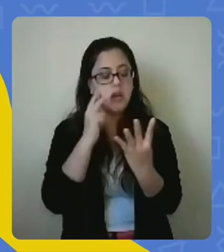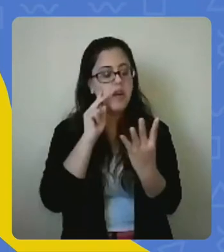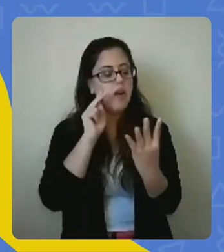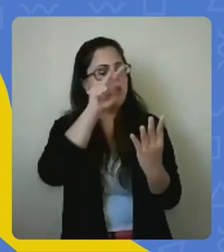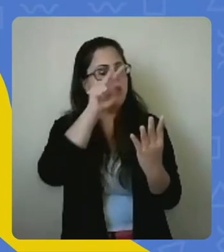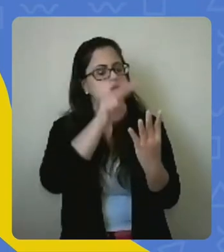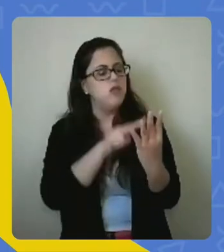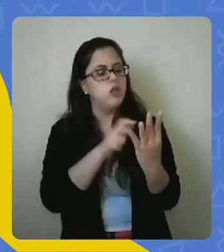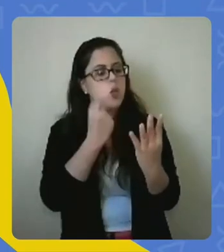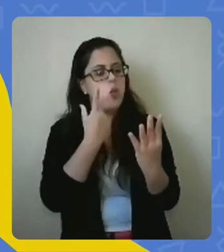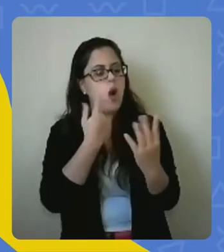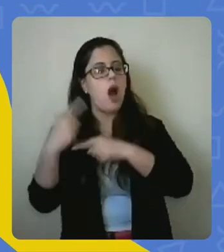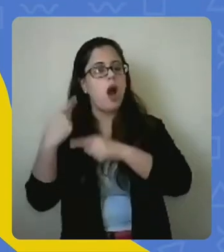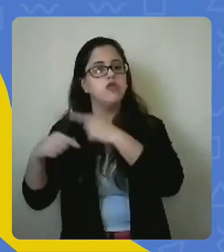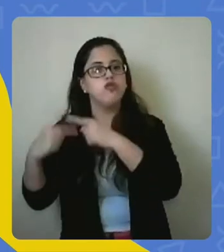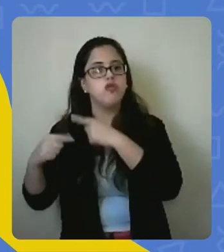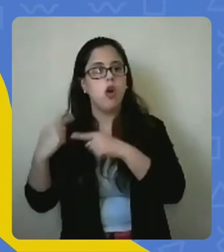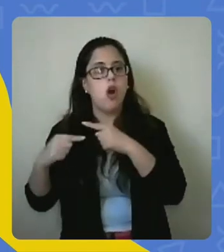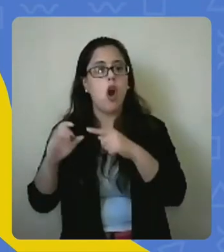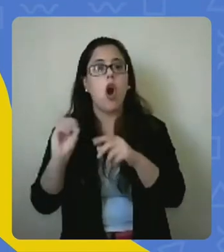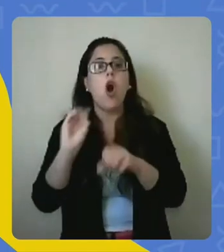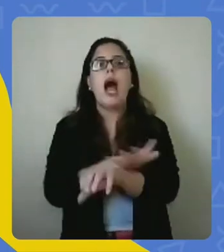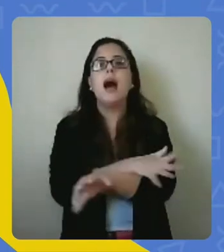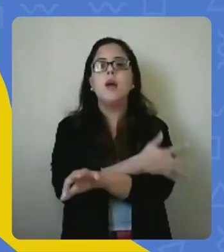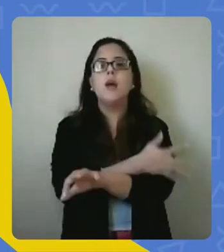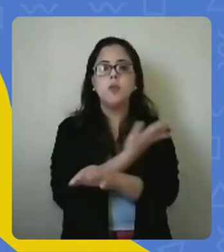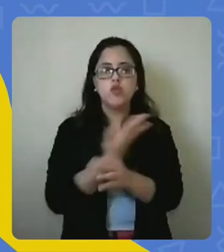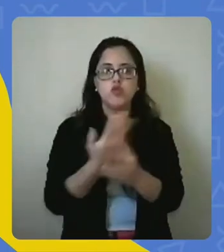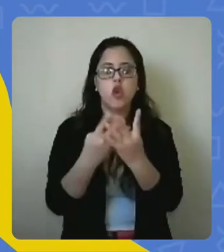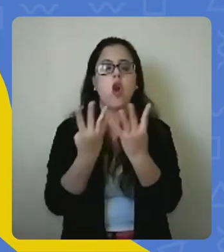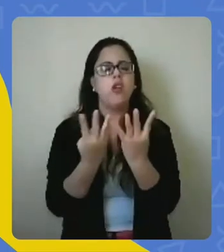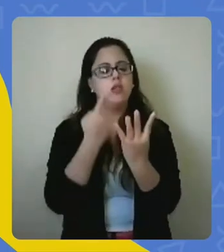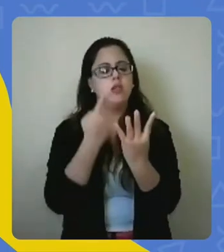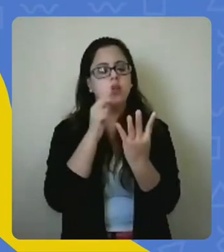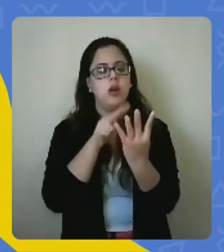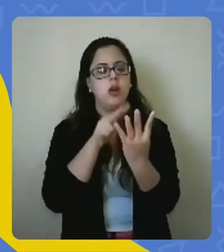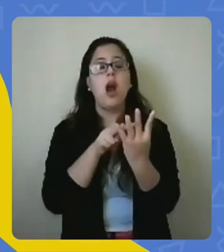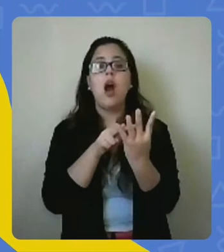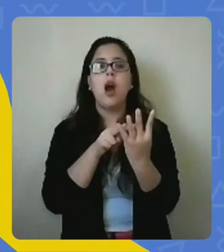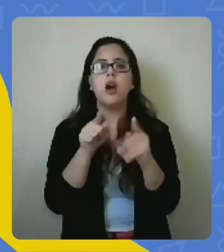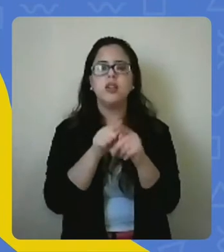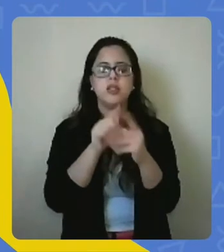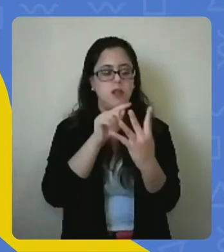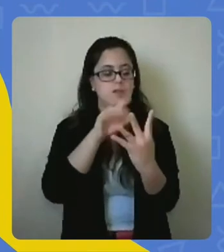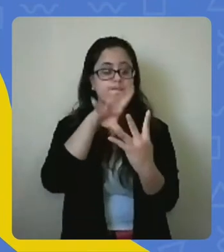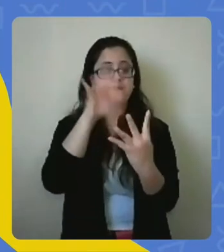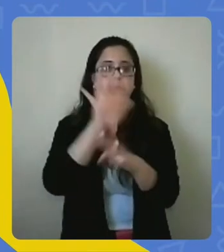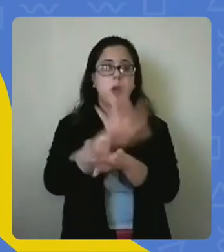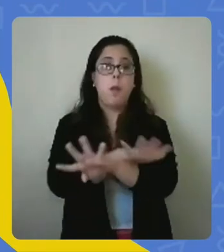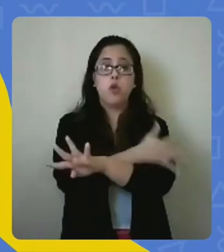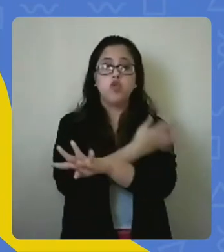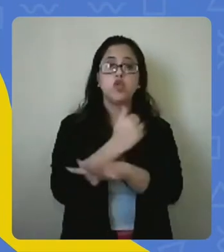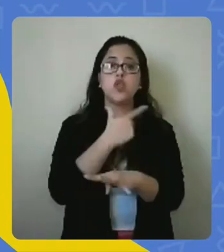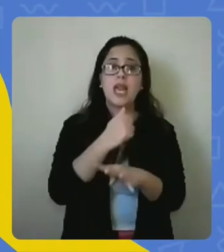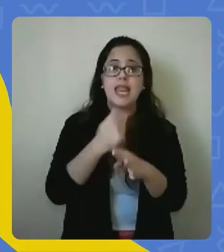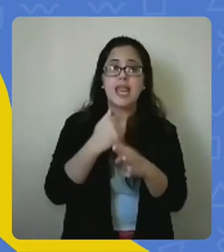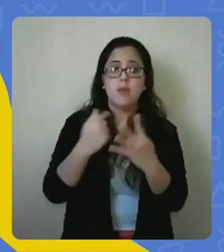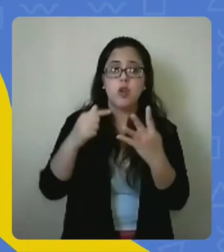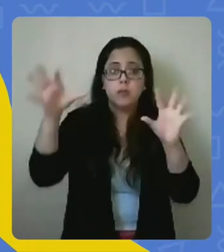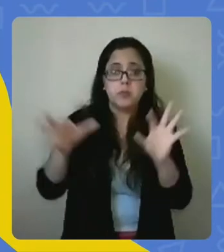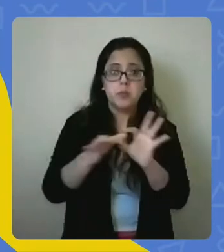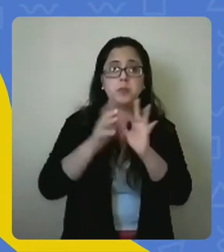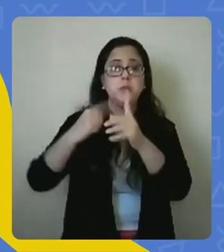historietas o qué emociones nos han tocado, seleccionamos la emoción que queremos armar su historieta, y entonces